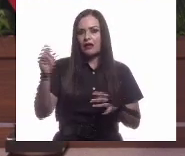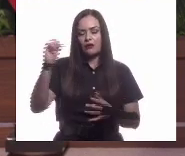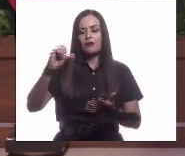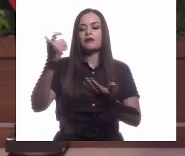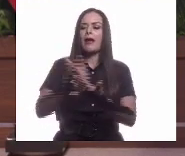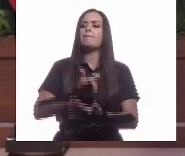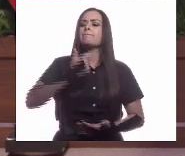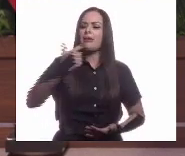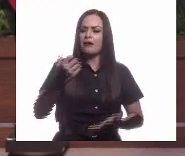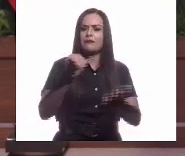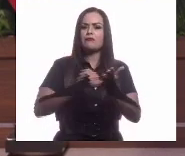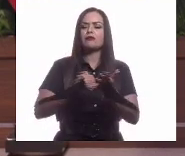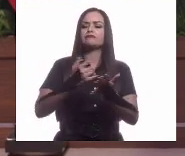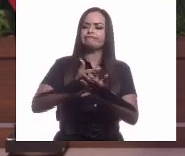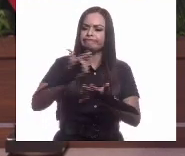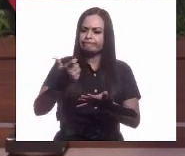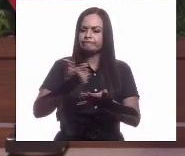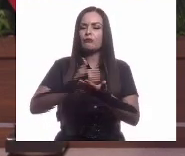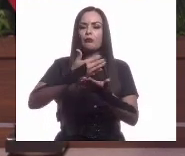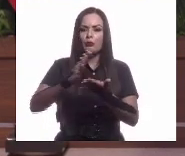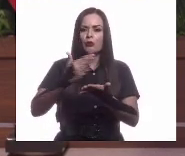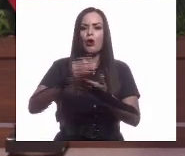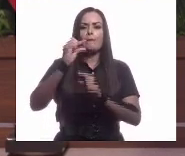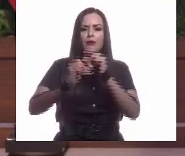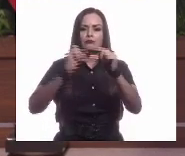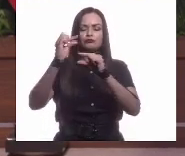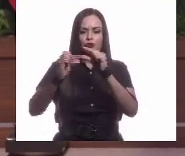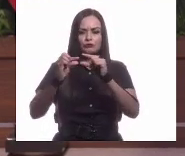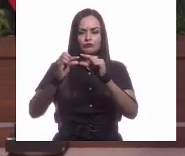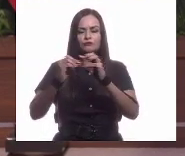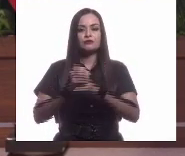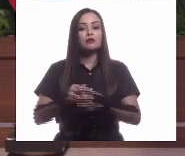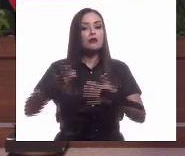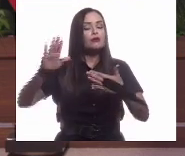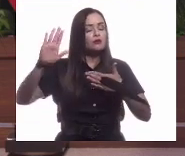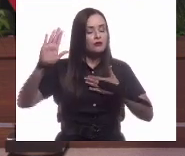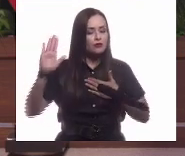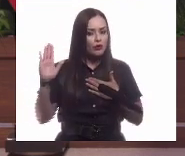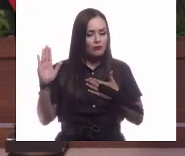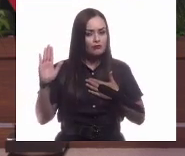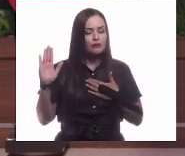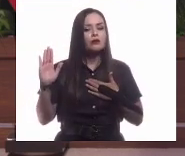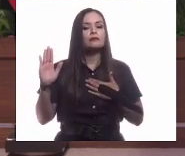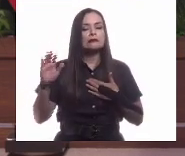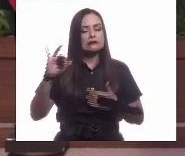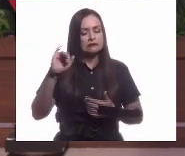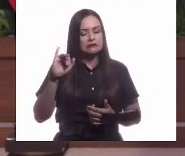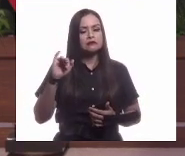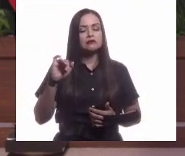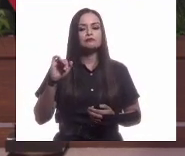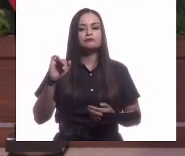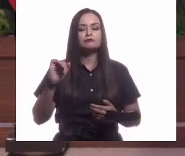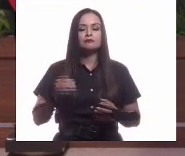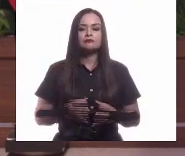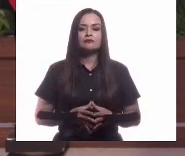comenzar a contribuir. Tenemos un compromiso con la eficiencia y también con la austeridad.